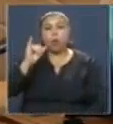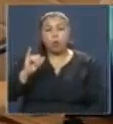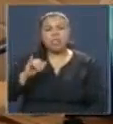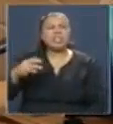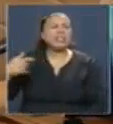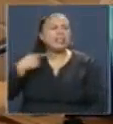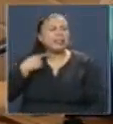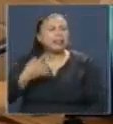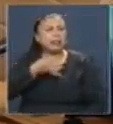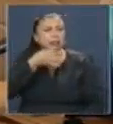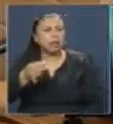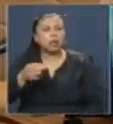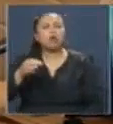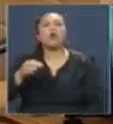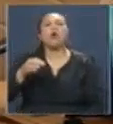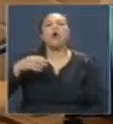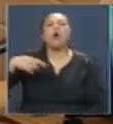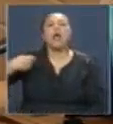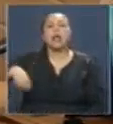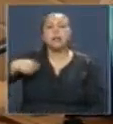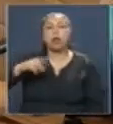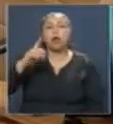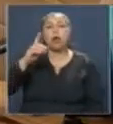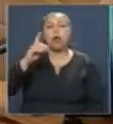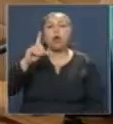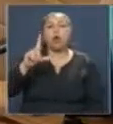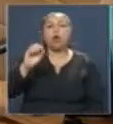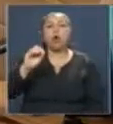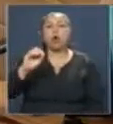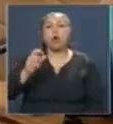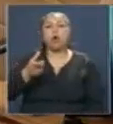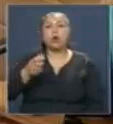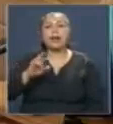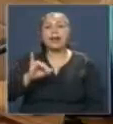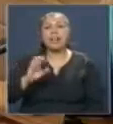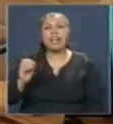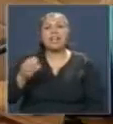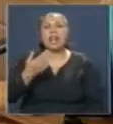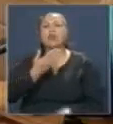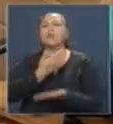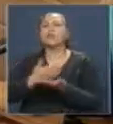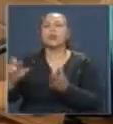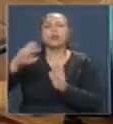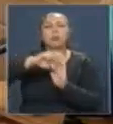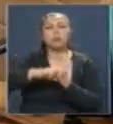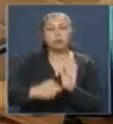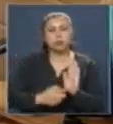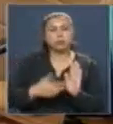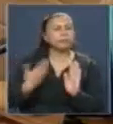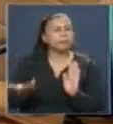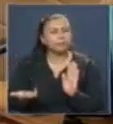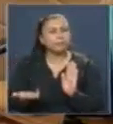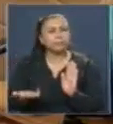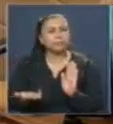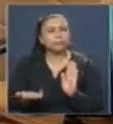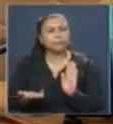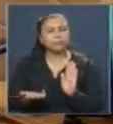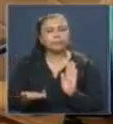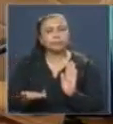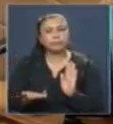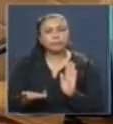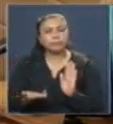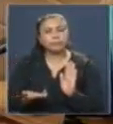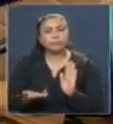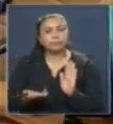dijo Paulo Longueira al momento de justificar su rechazo al proyecto? Indicando